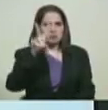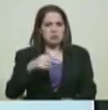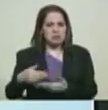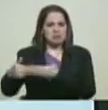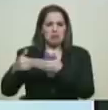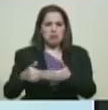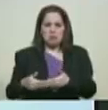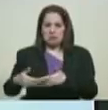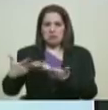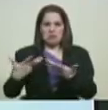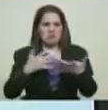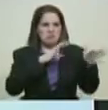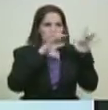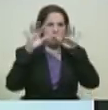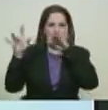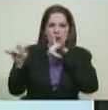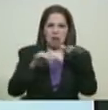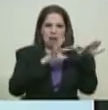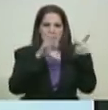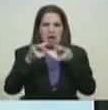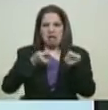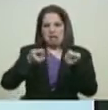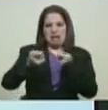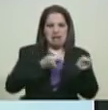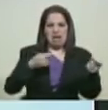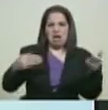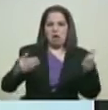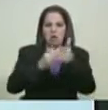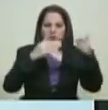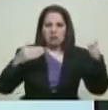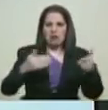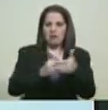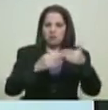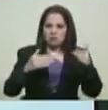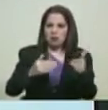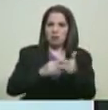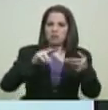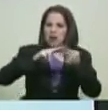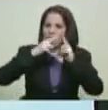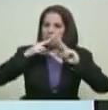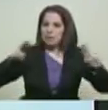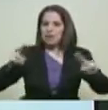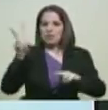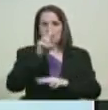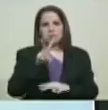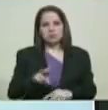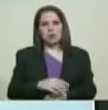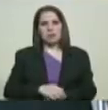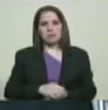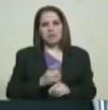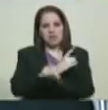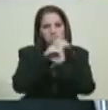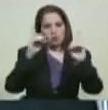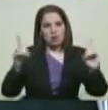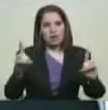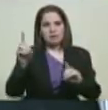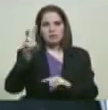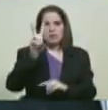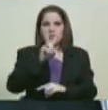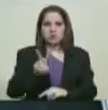centro de conspiración permanente contra la estabilidad, la paz y la democracia de nuestro país.